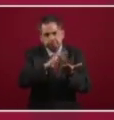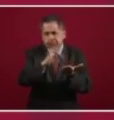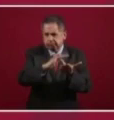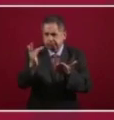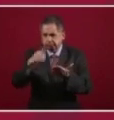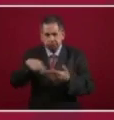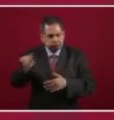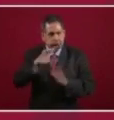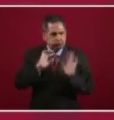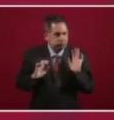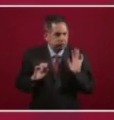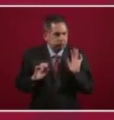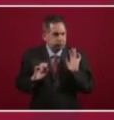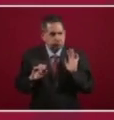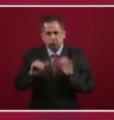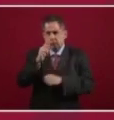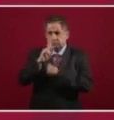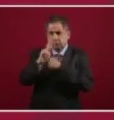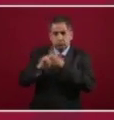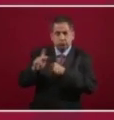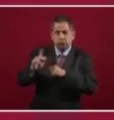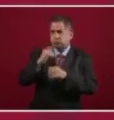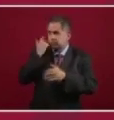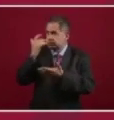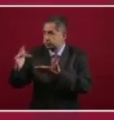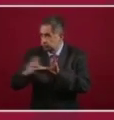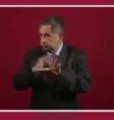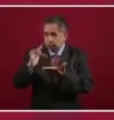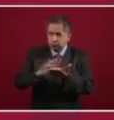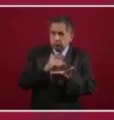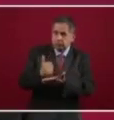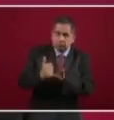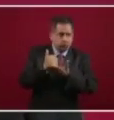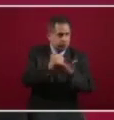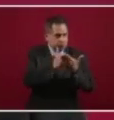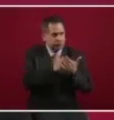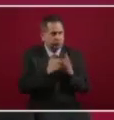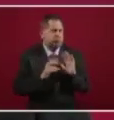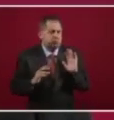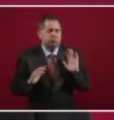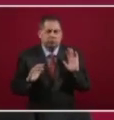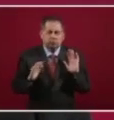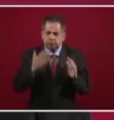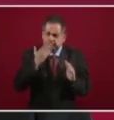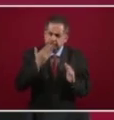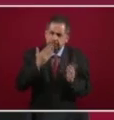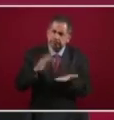extranjero que quiera cooperar, que quiera ayudar, pero